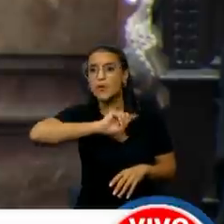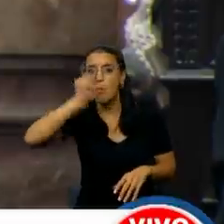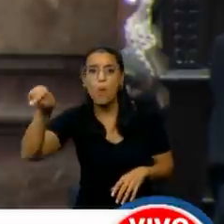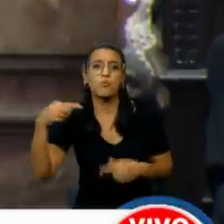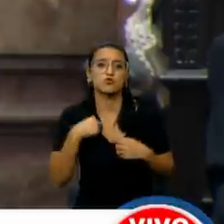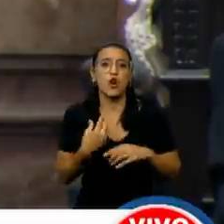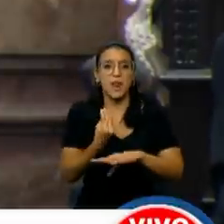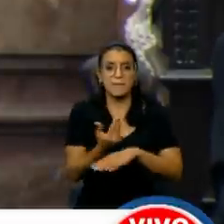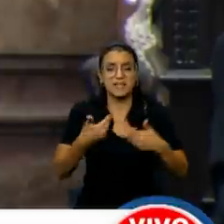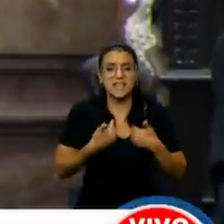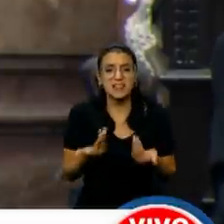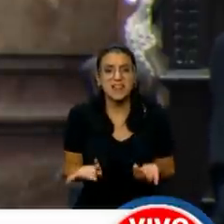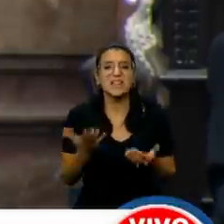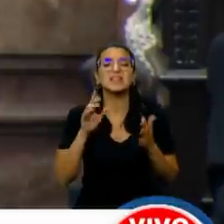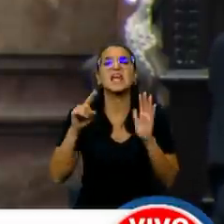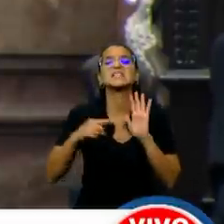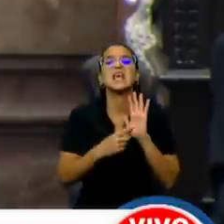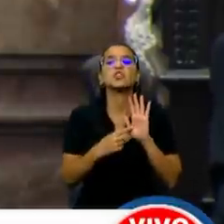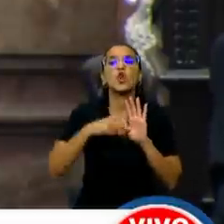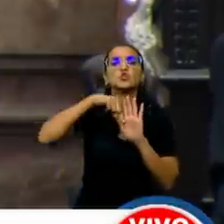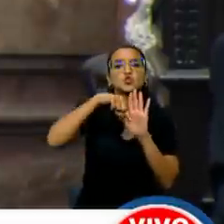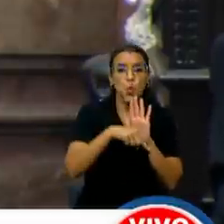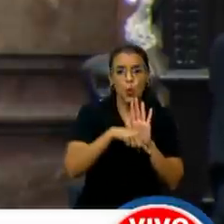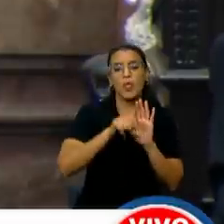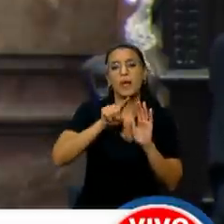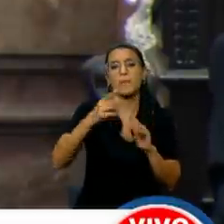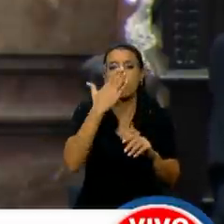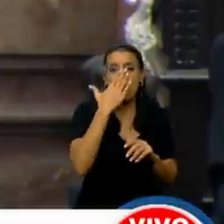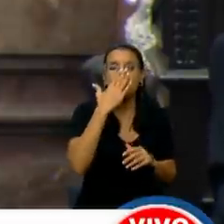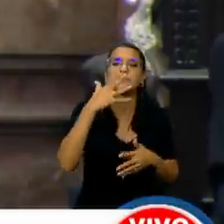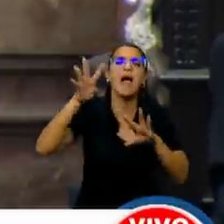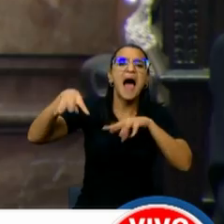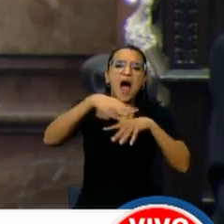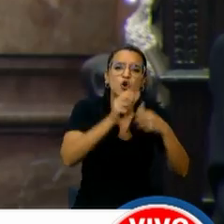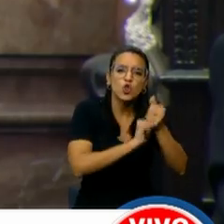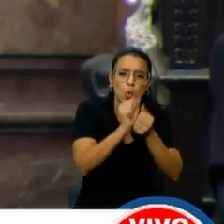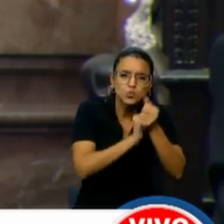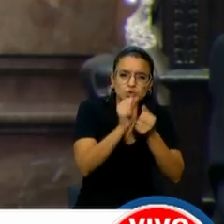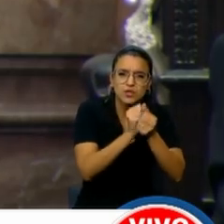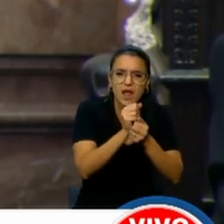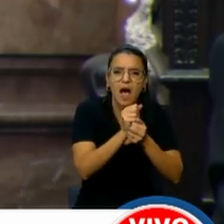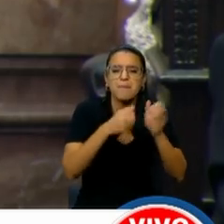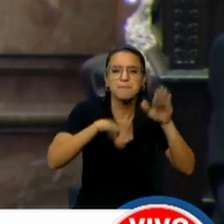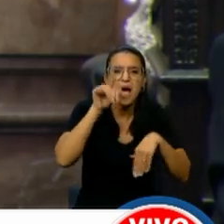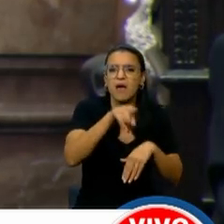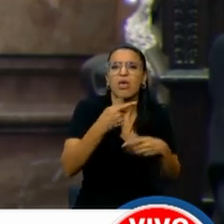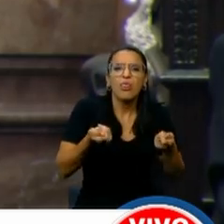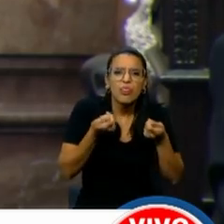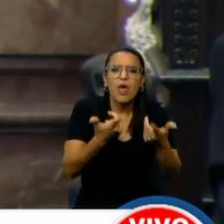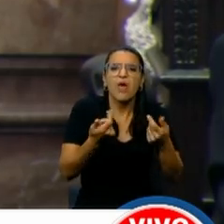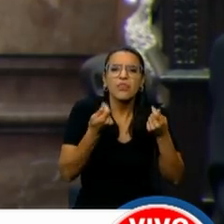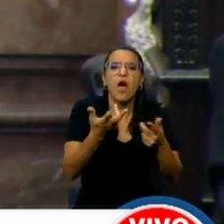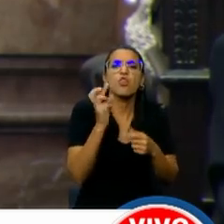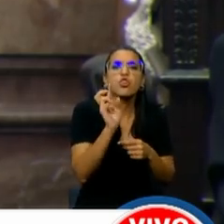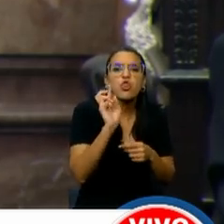represento el centro sur de la provincia de córdoba que es agroindustrial que es el que aporta permanentemente los